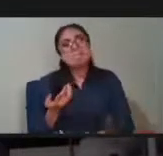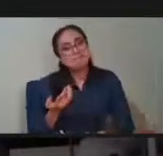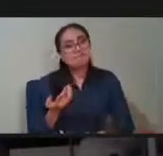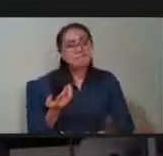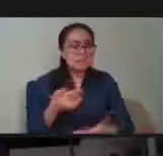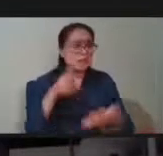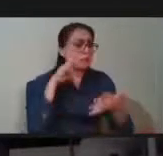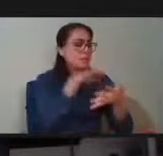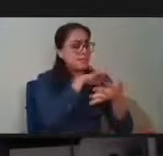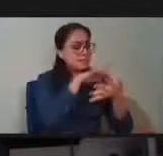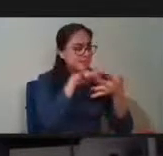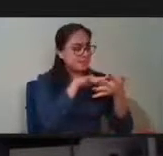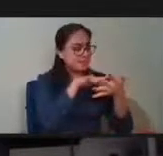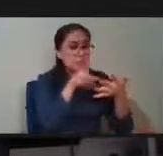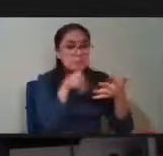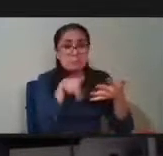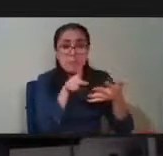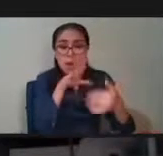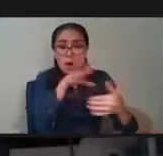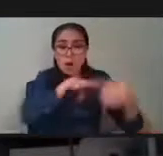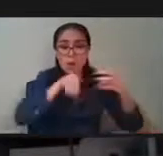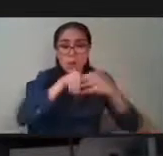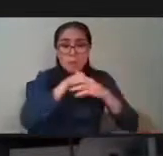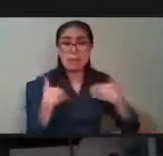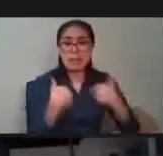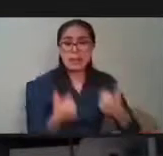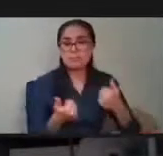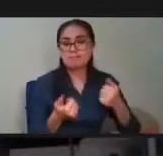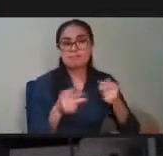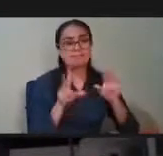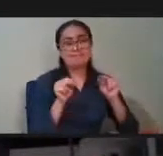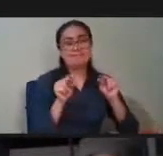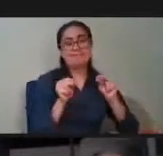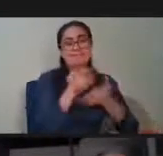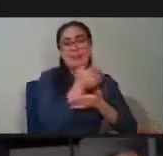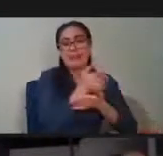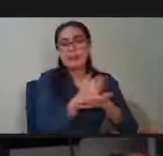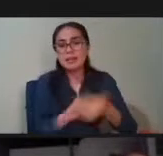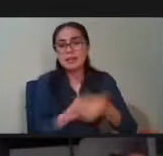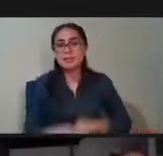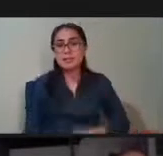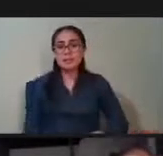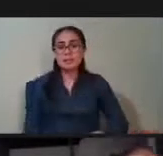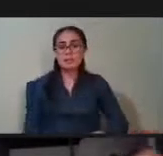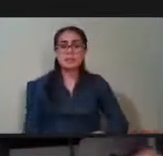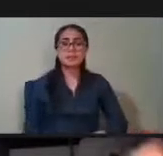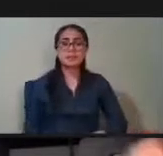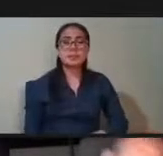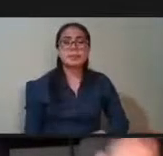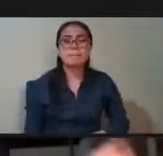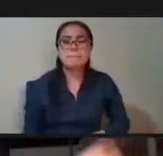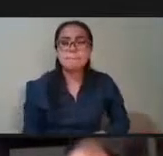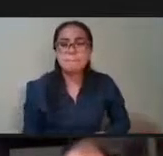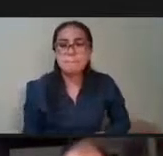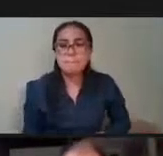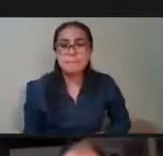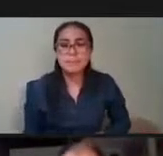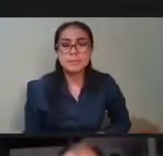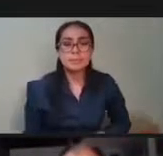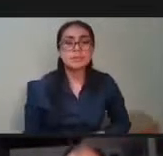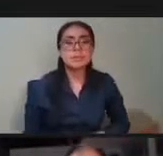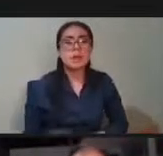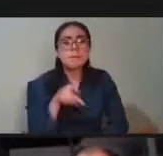texto. Yo creo que por el lenguaje de la pampa o las bromas o el lenguaje coloquial, y no